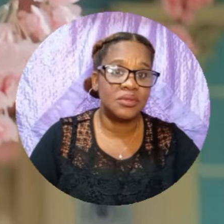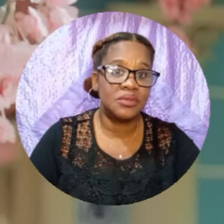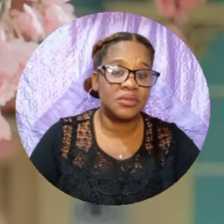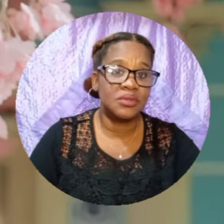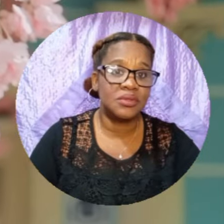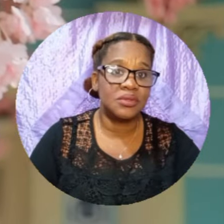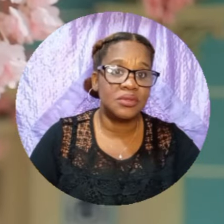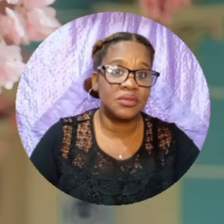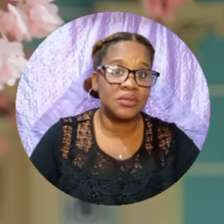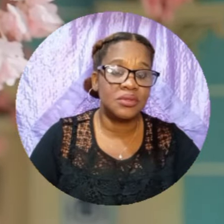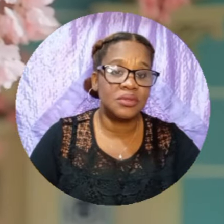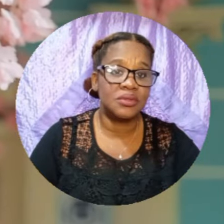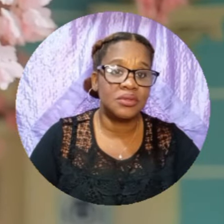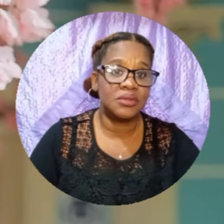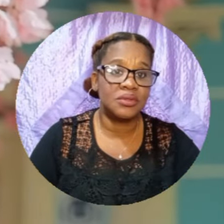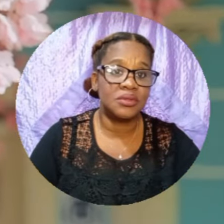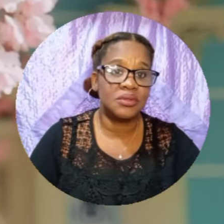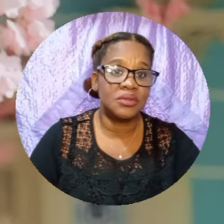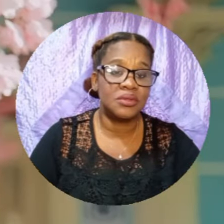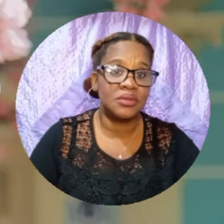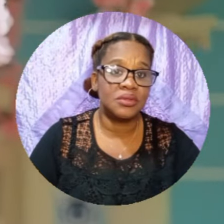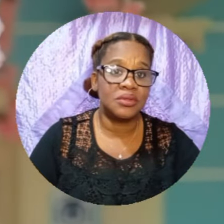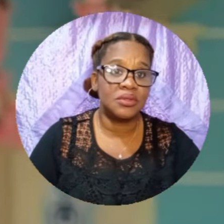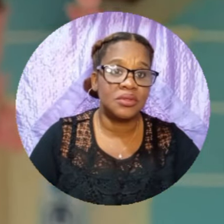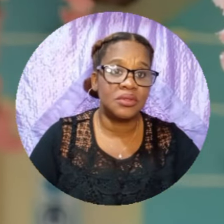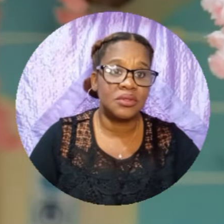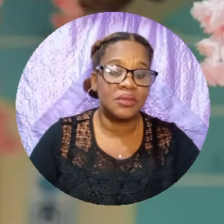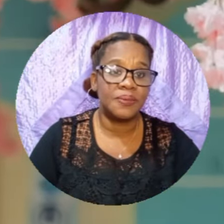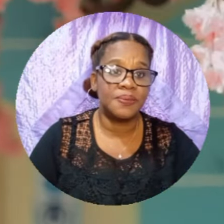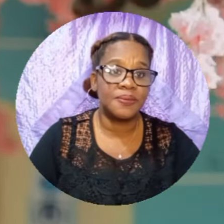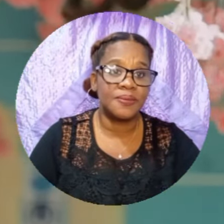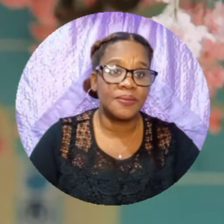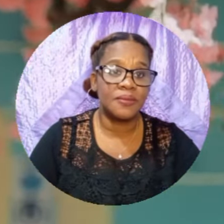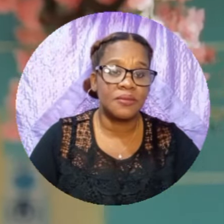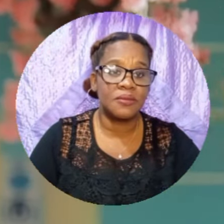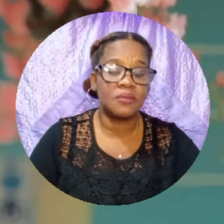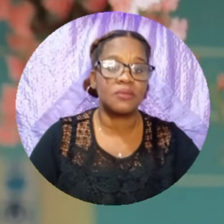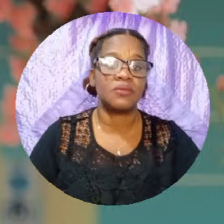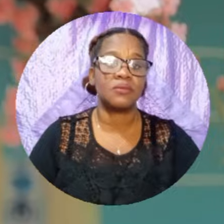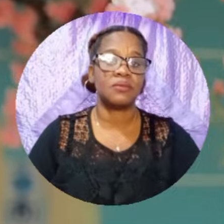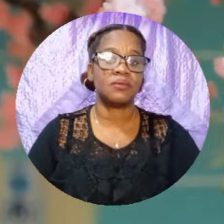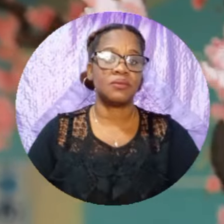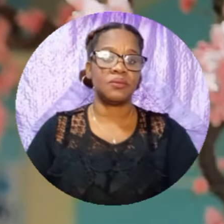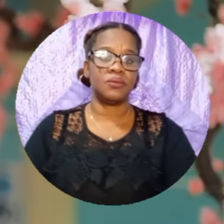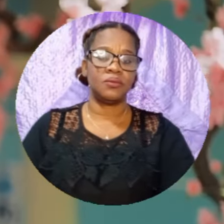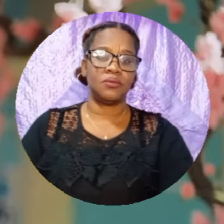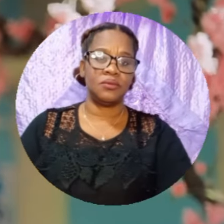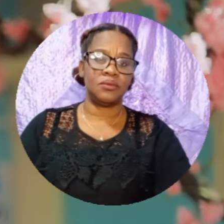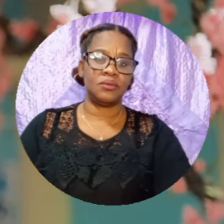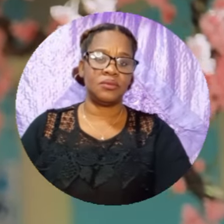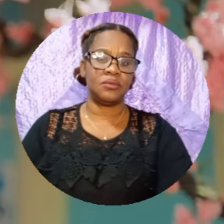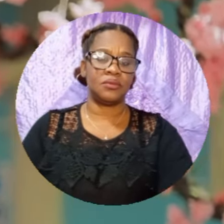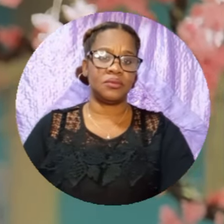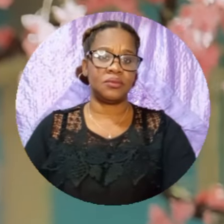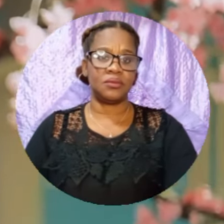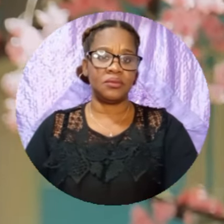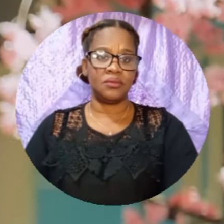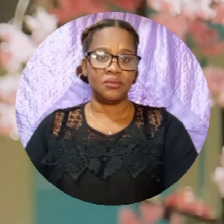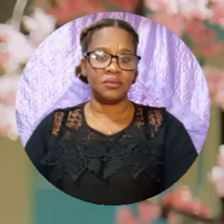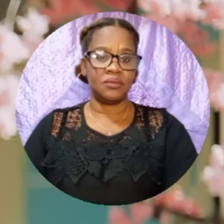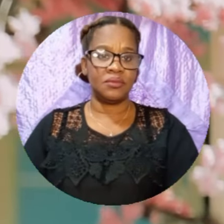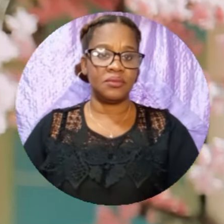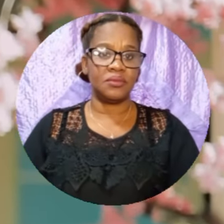cordillera central a más de 500 metros de altura. Y está rodeado de ríos bastante importantes, como son el río Baiguate y el río